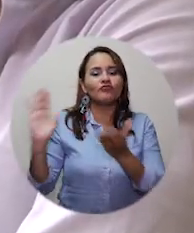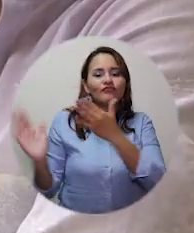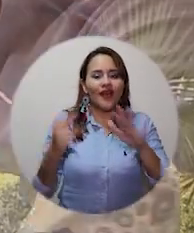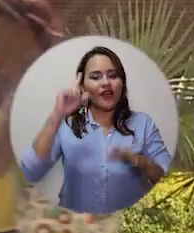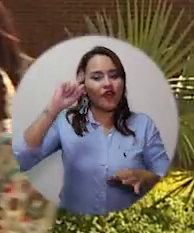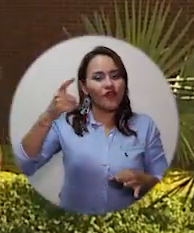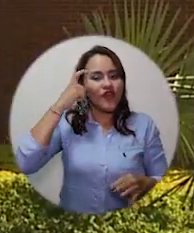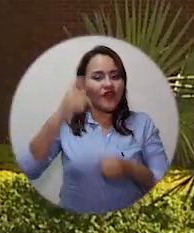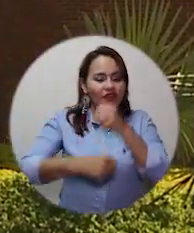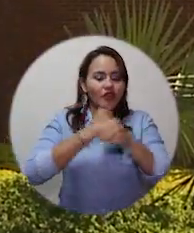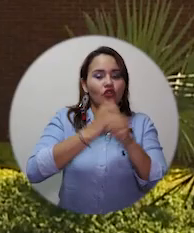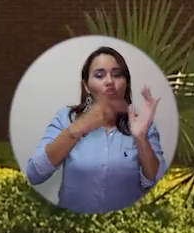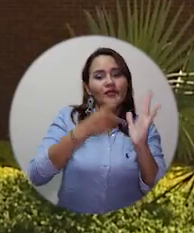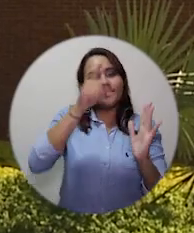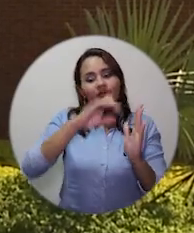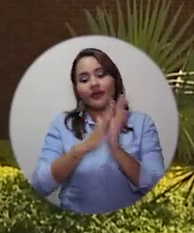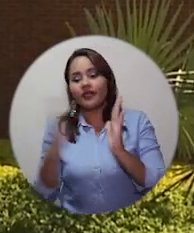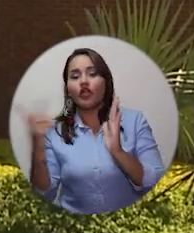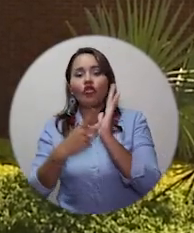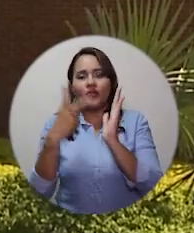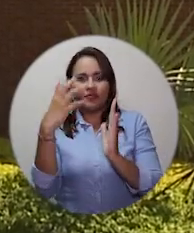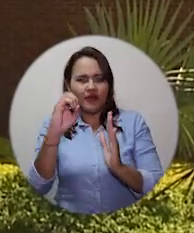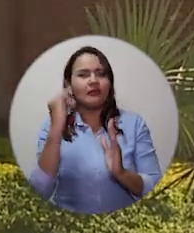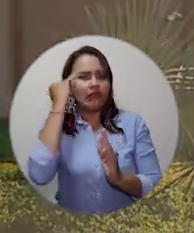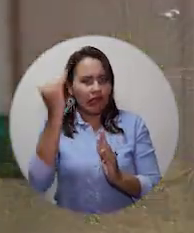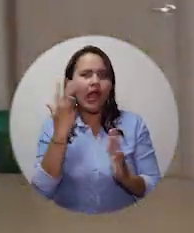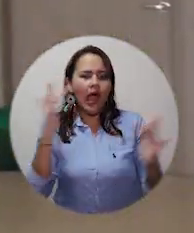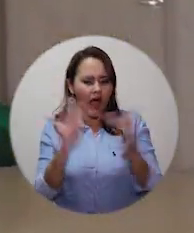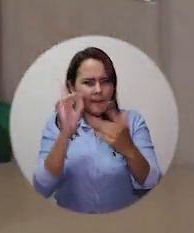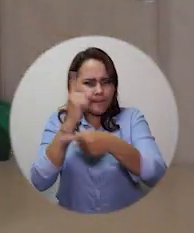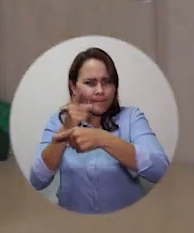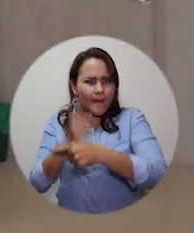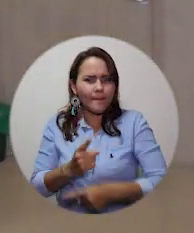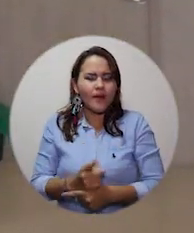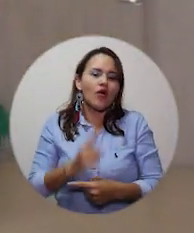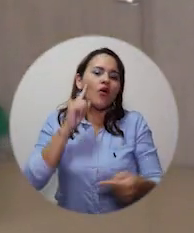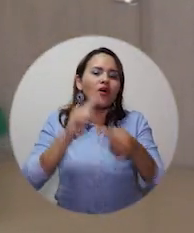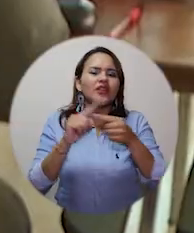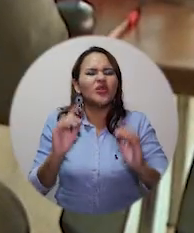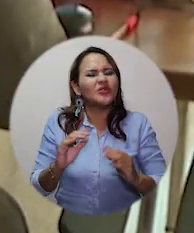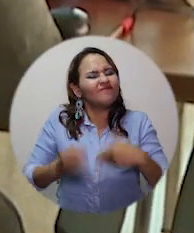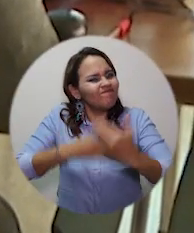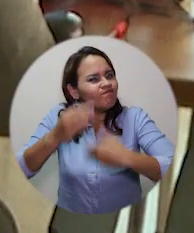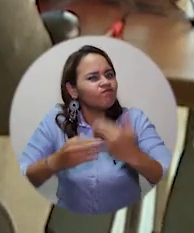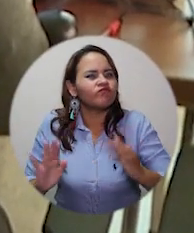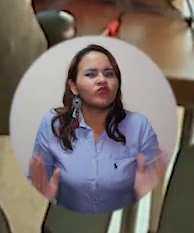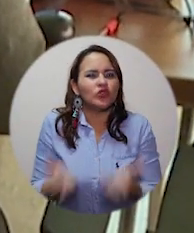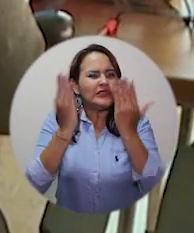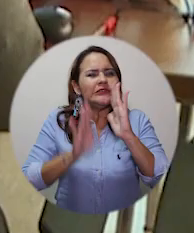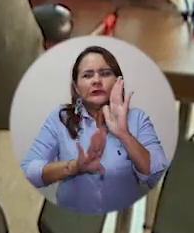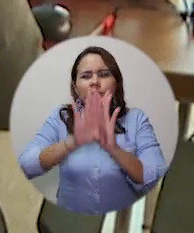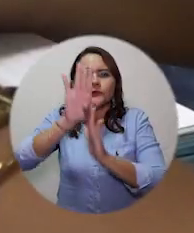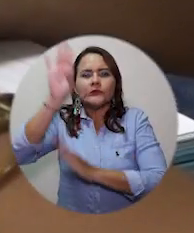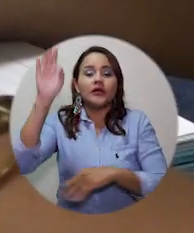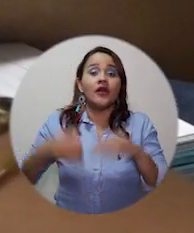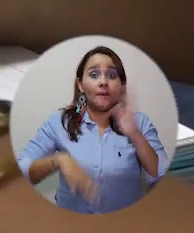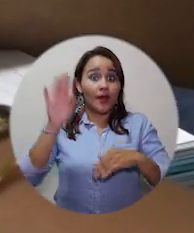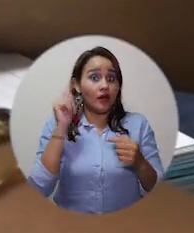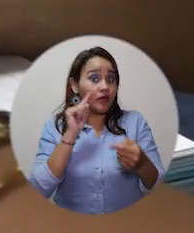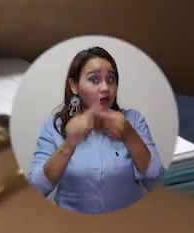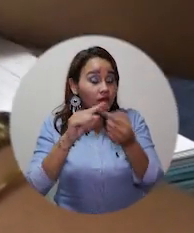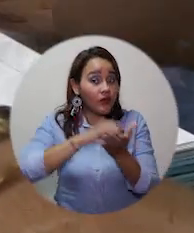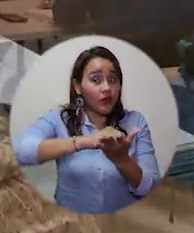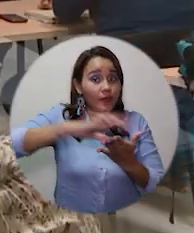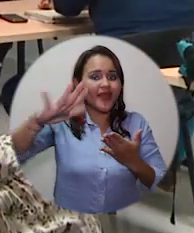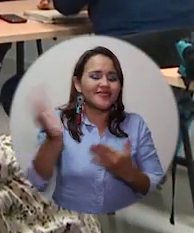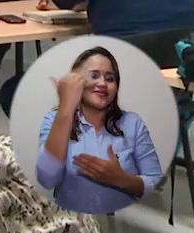Gobierno 2016-2020, donde día a día se buscan estrategias para mejorar las condiciones de los docentes y estudiantes. Además, estas